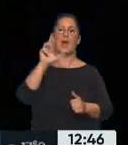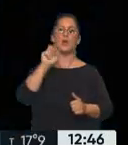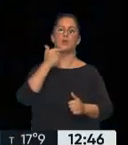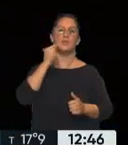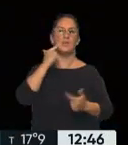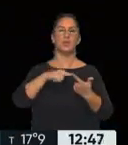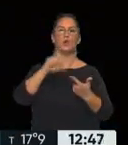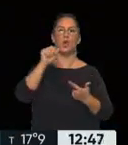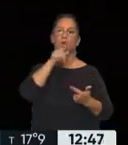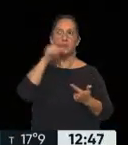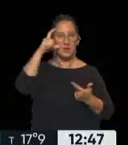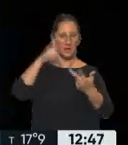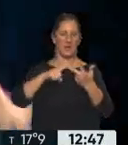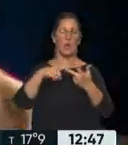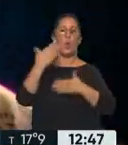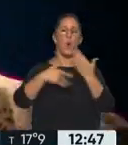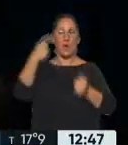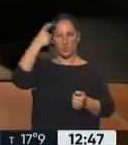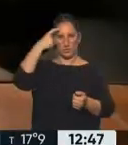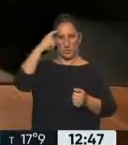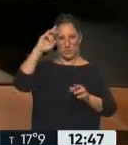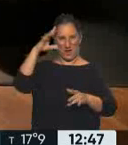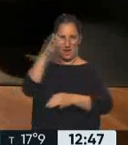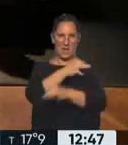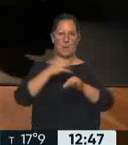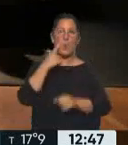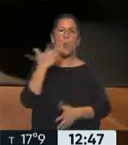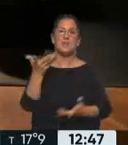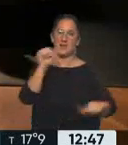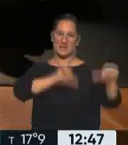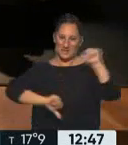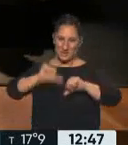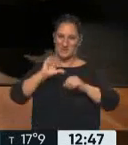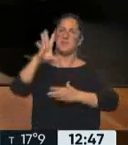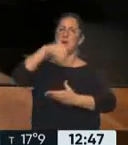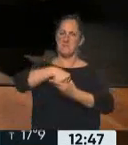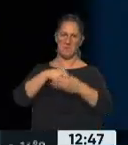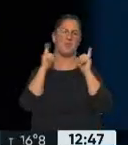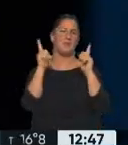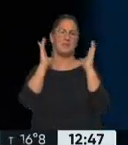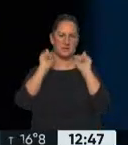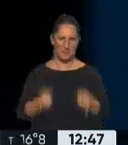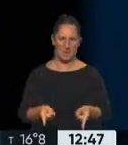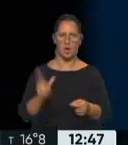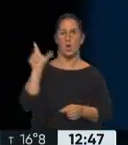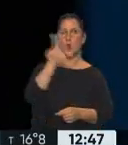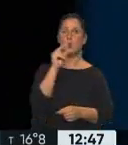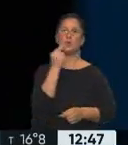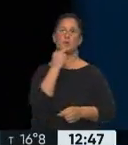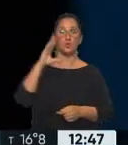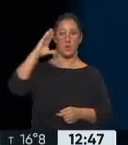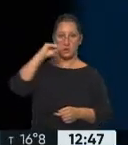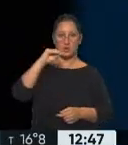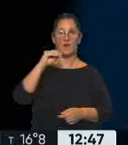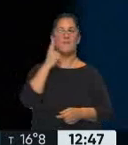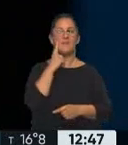Golombek en un programa de juegos mentales que quiere demostrar que la ciencia también puede ser divertida. Los lunes a las 23, cómo no